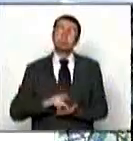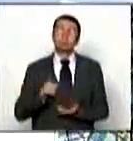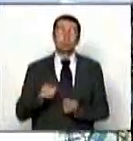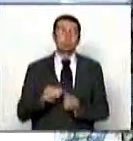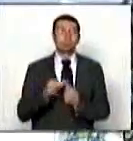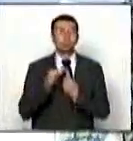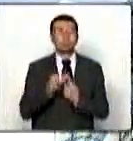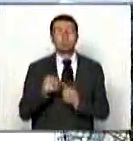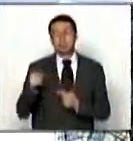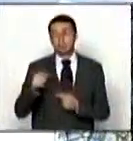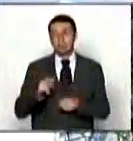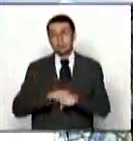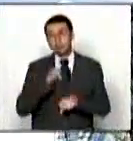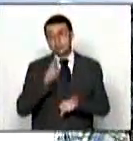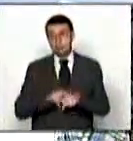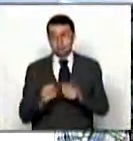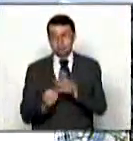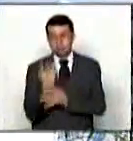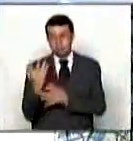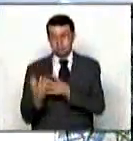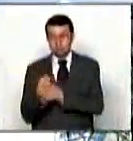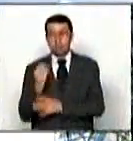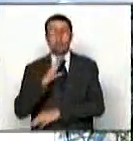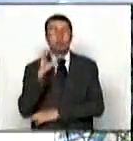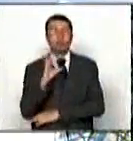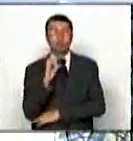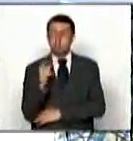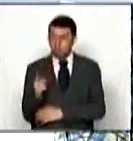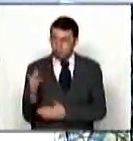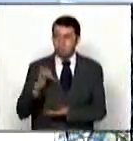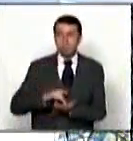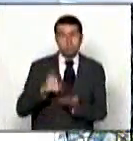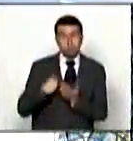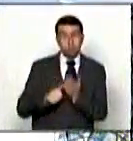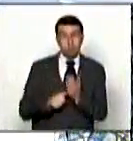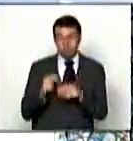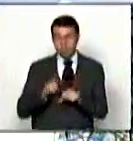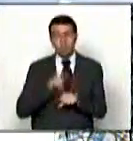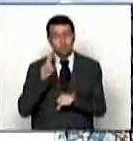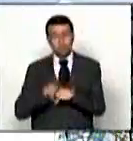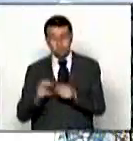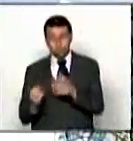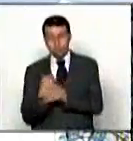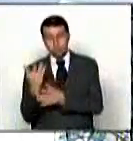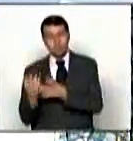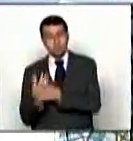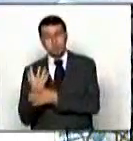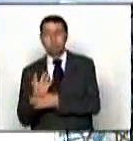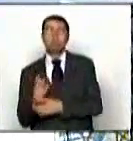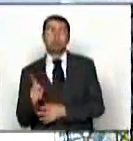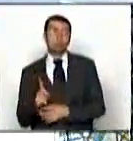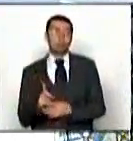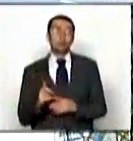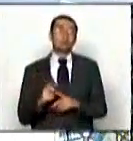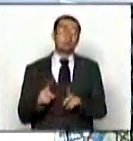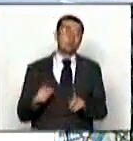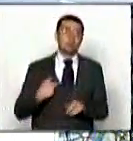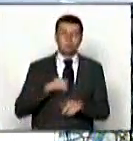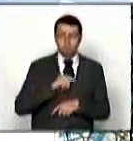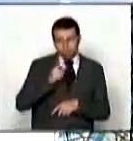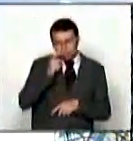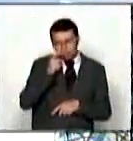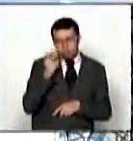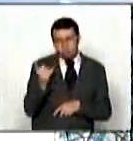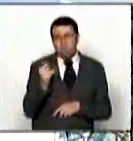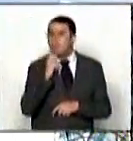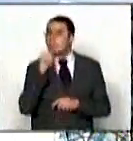naturismo en Colombia. Pero este no es un programa naturista, desde luego, sino que si nosotros observamos las